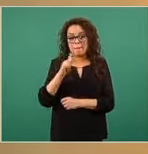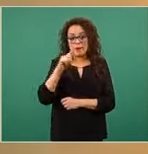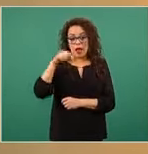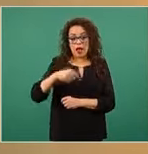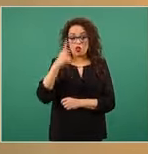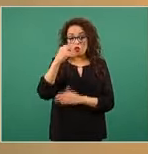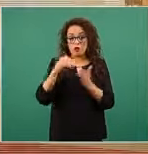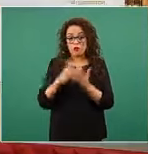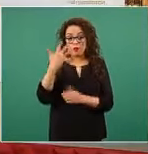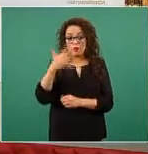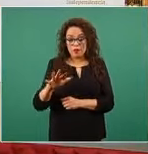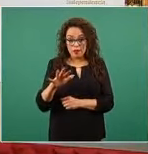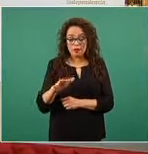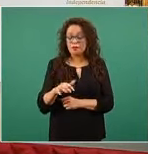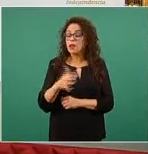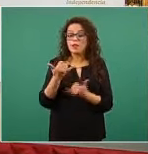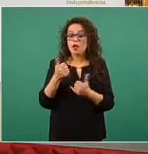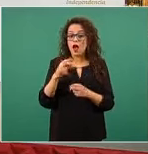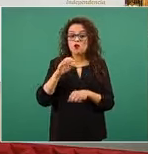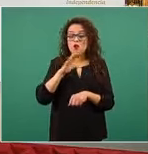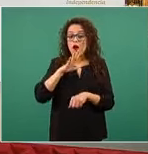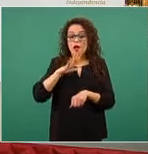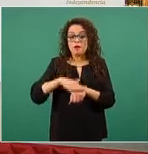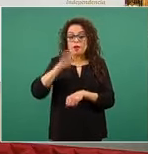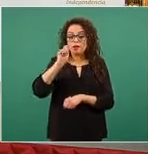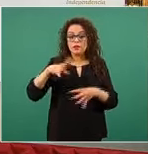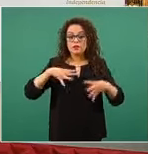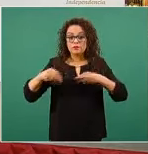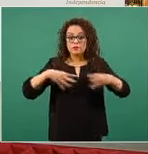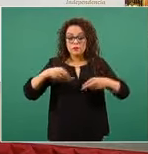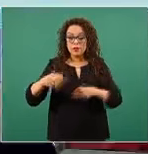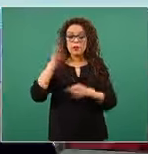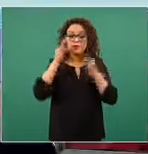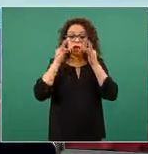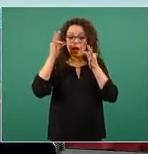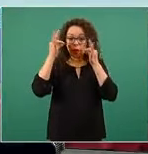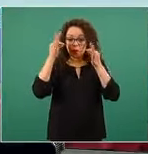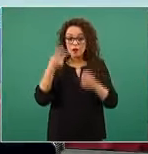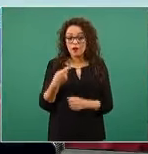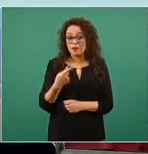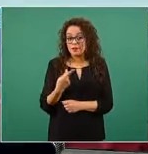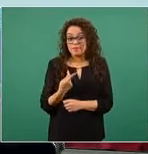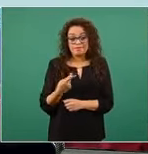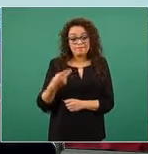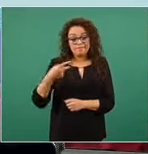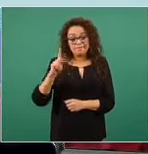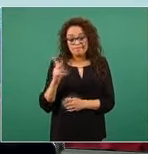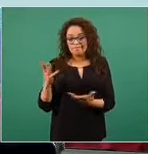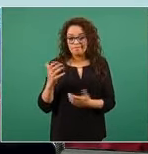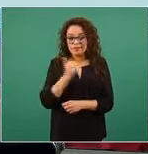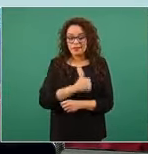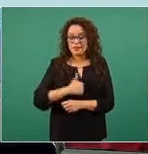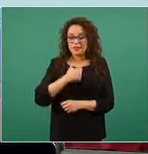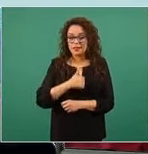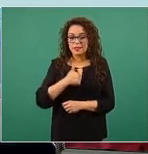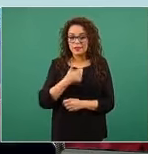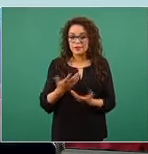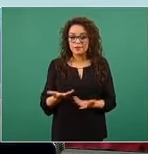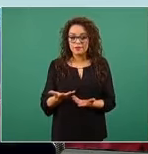tuviéramos transmisión sostenida de sarampión. Desafortunadamente, alrededor